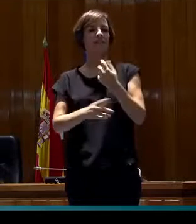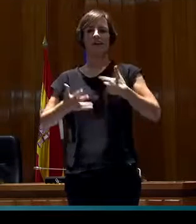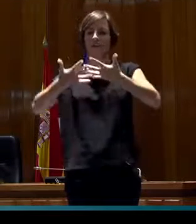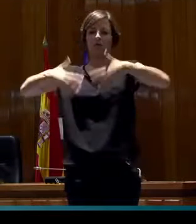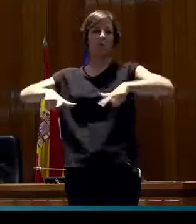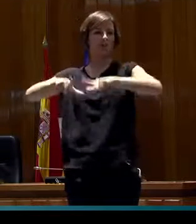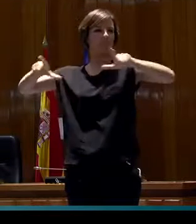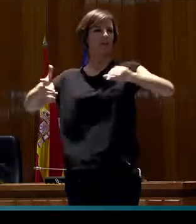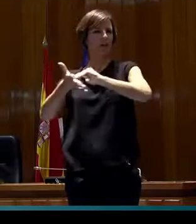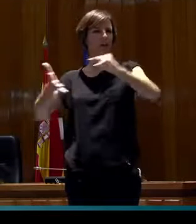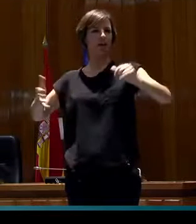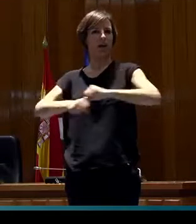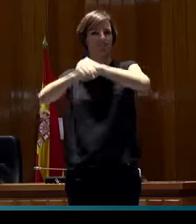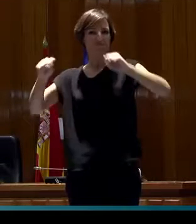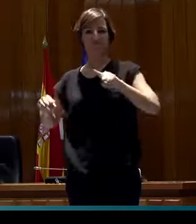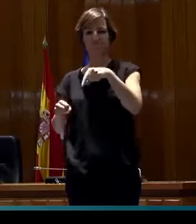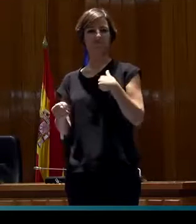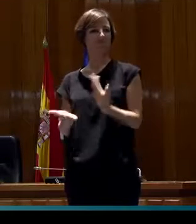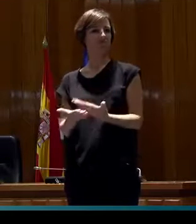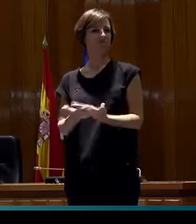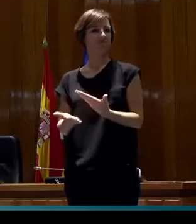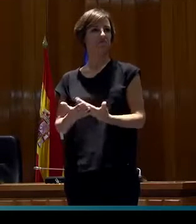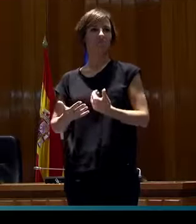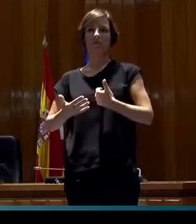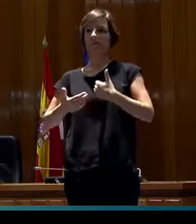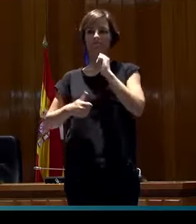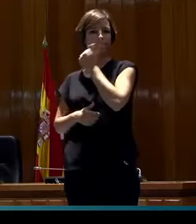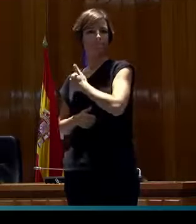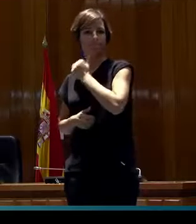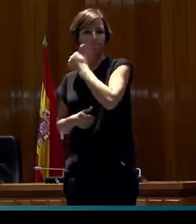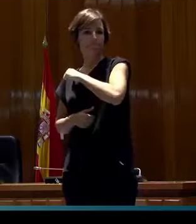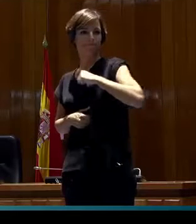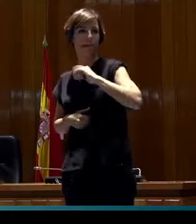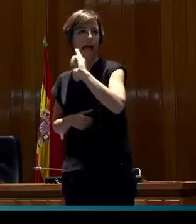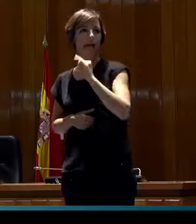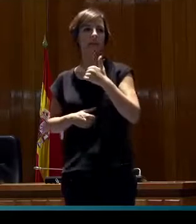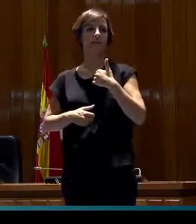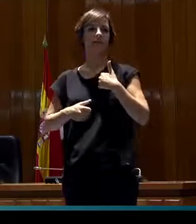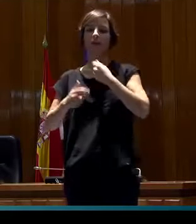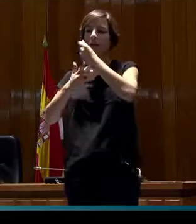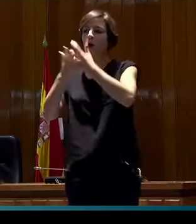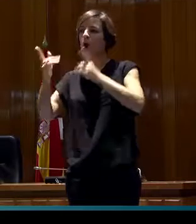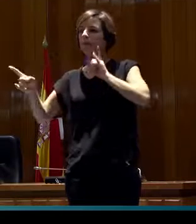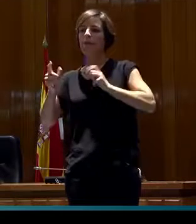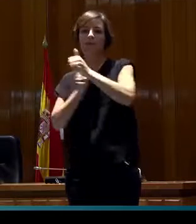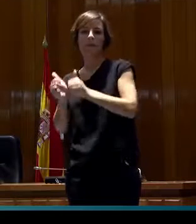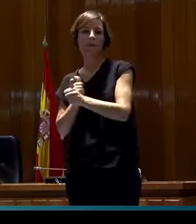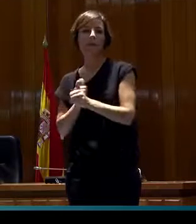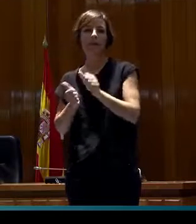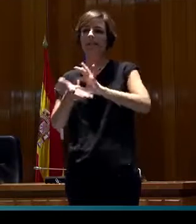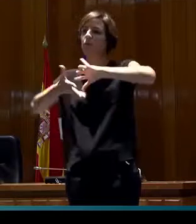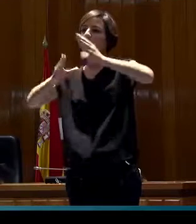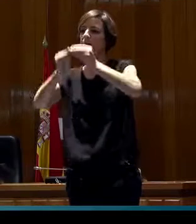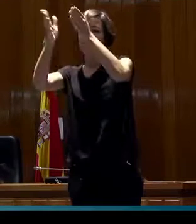plataforma tecnológica que garantice la intimidad, que garantice el encolamiento de llamadas, la personalización del servicio,